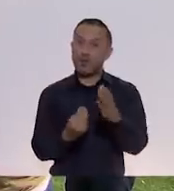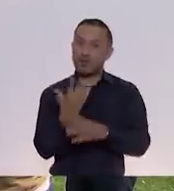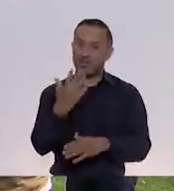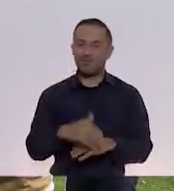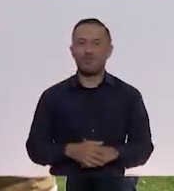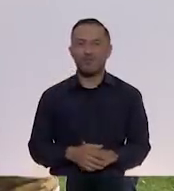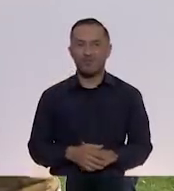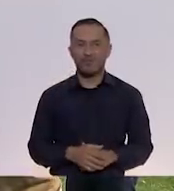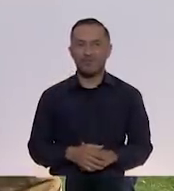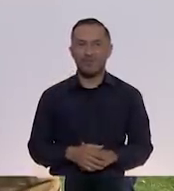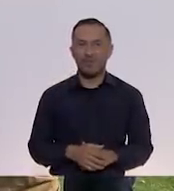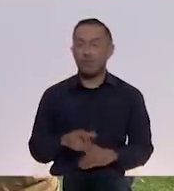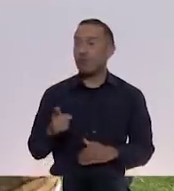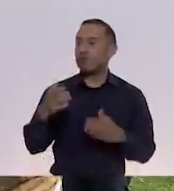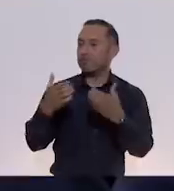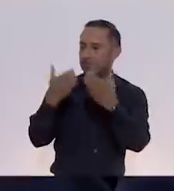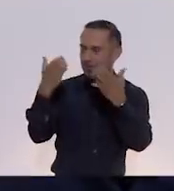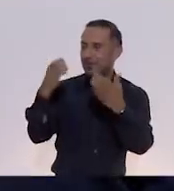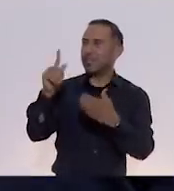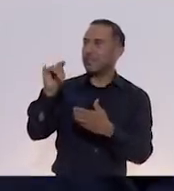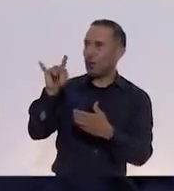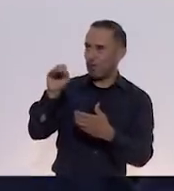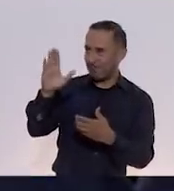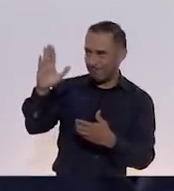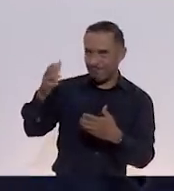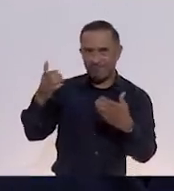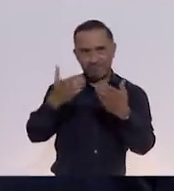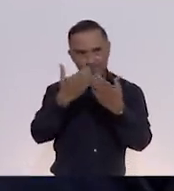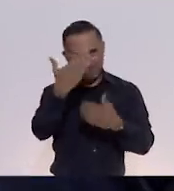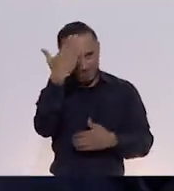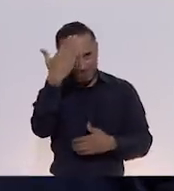Sobrino. Tío.